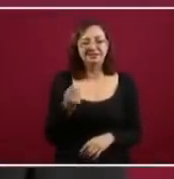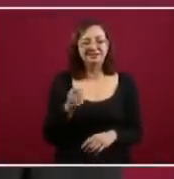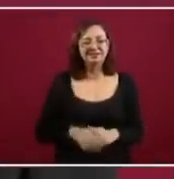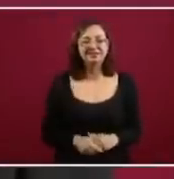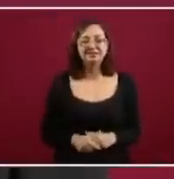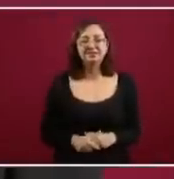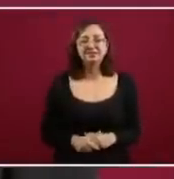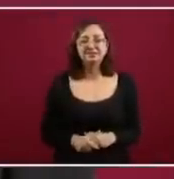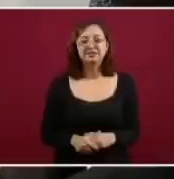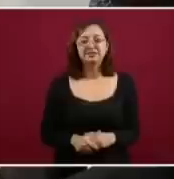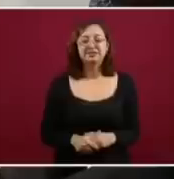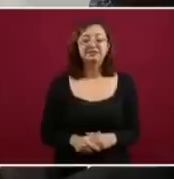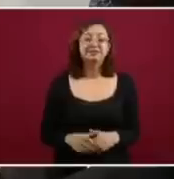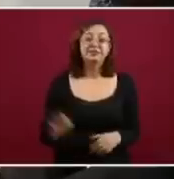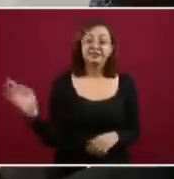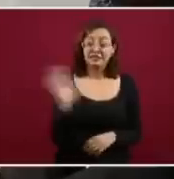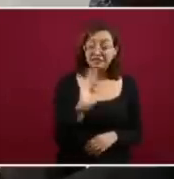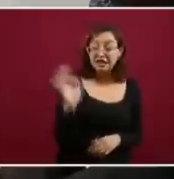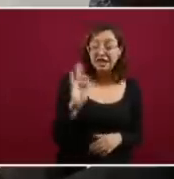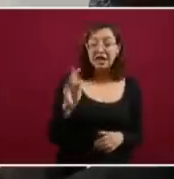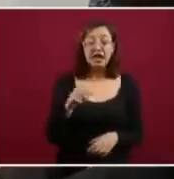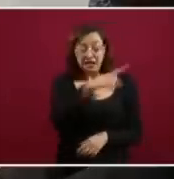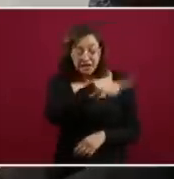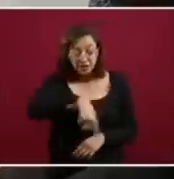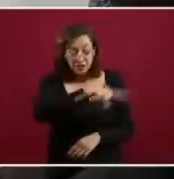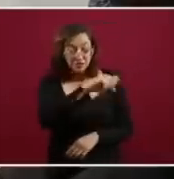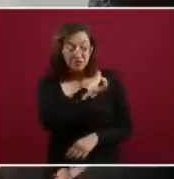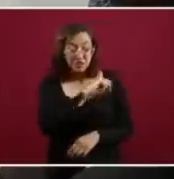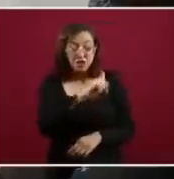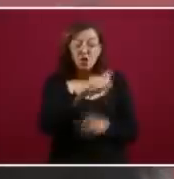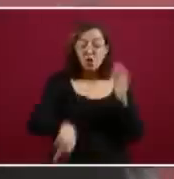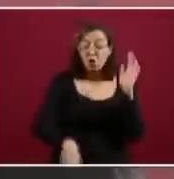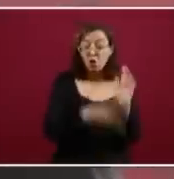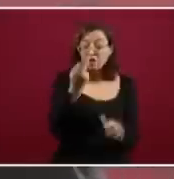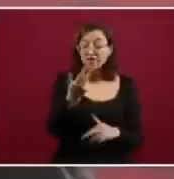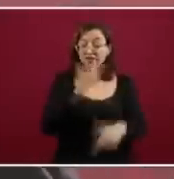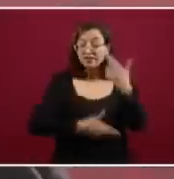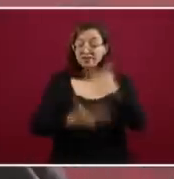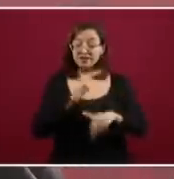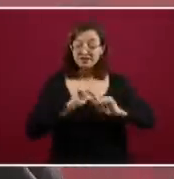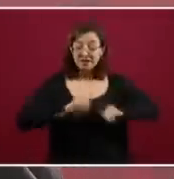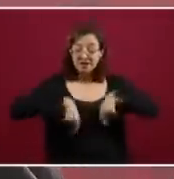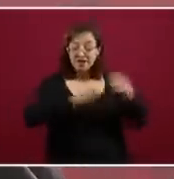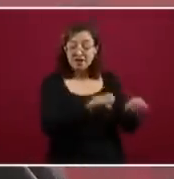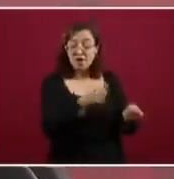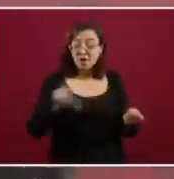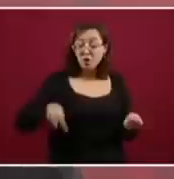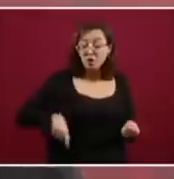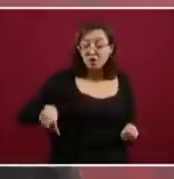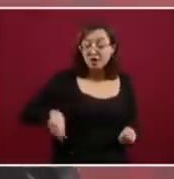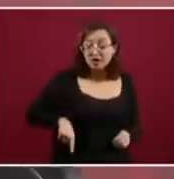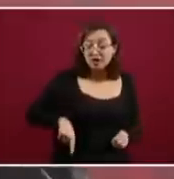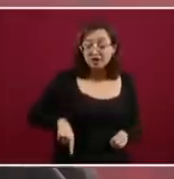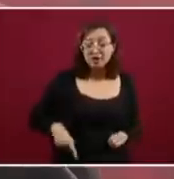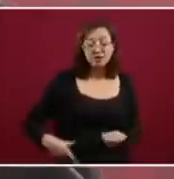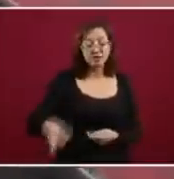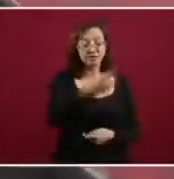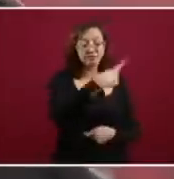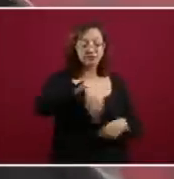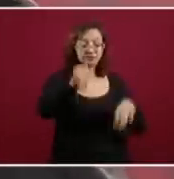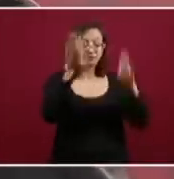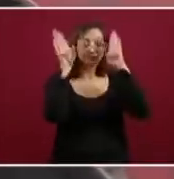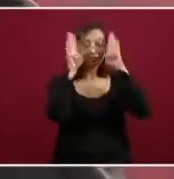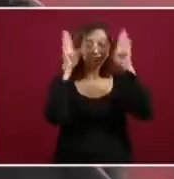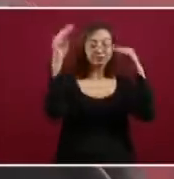que regrese en la más lenta da al gobierno que regresan los conservadores